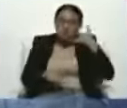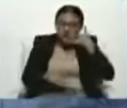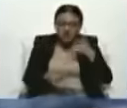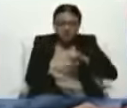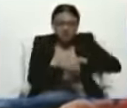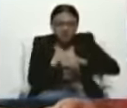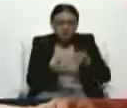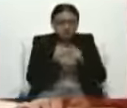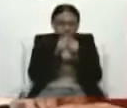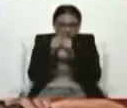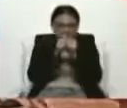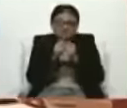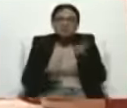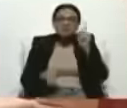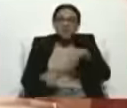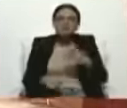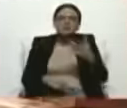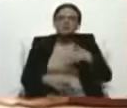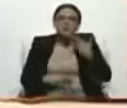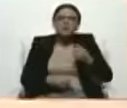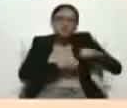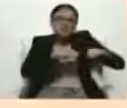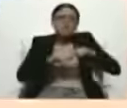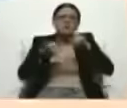Puede montarle la piedra a Diosdado, a quien sea, pues.